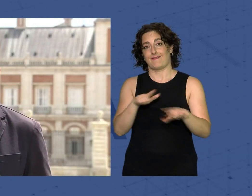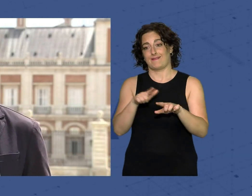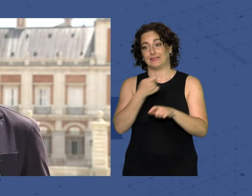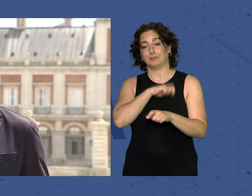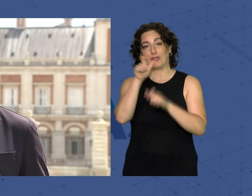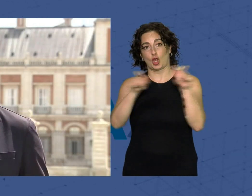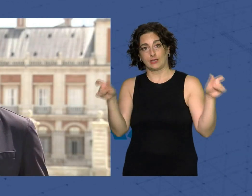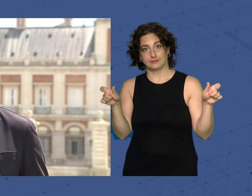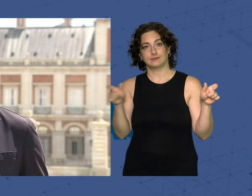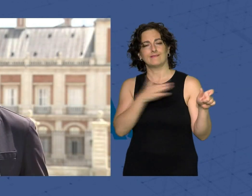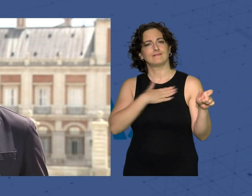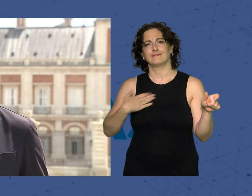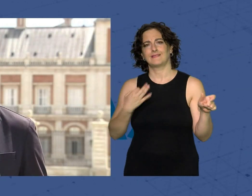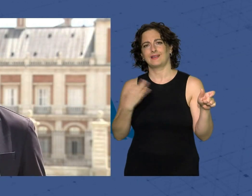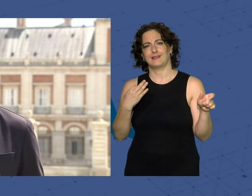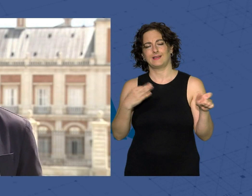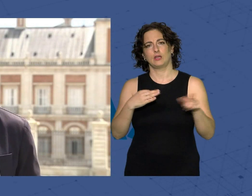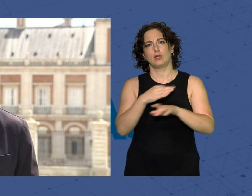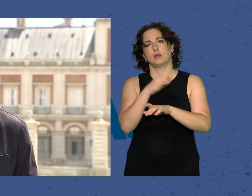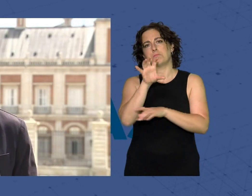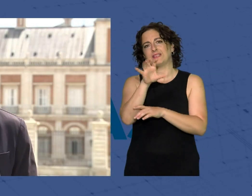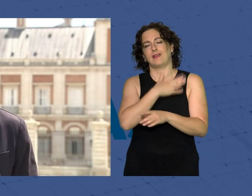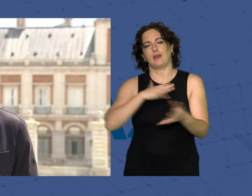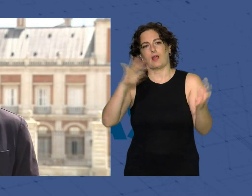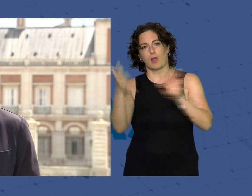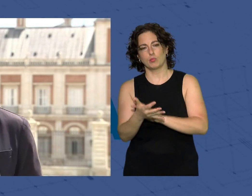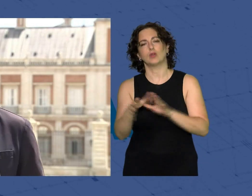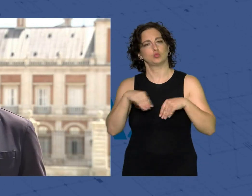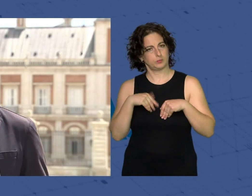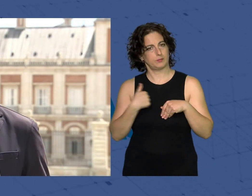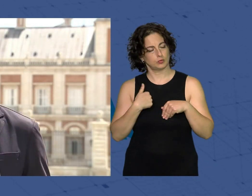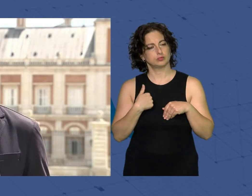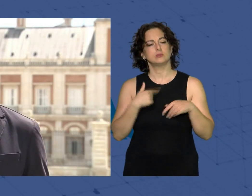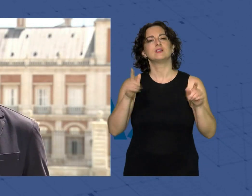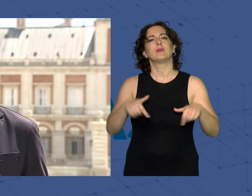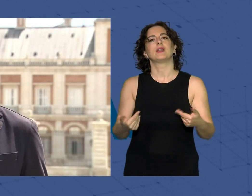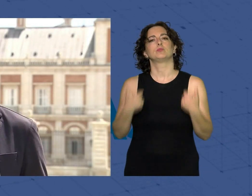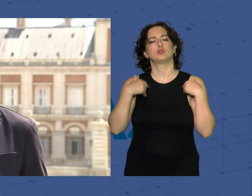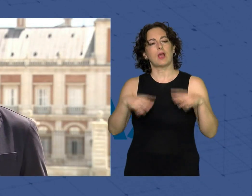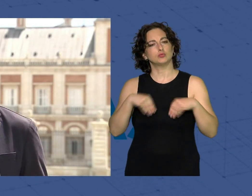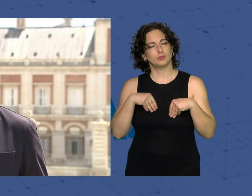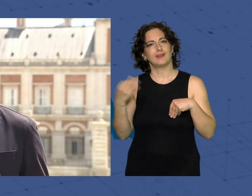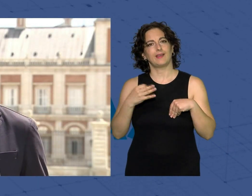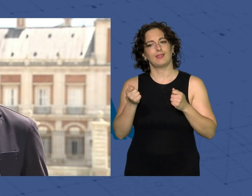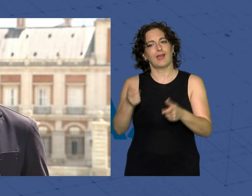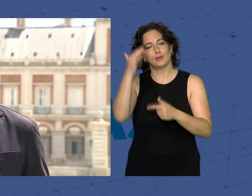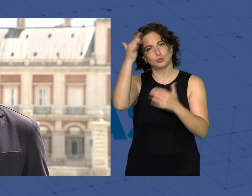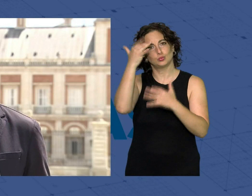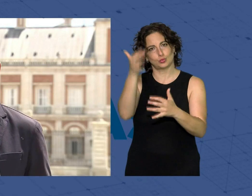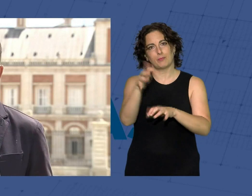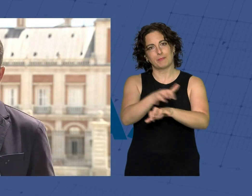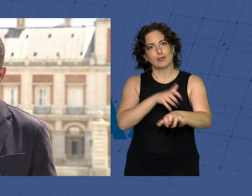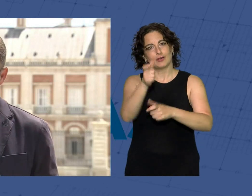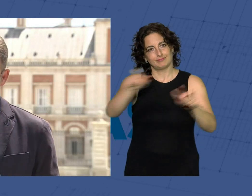españoles que quiere un cambio en este país. Y asumimos la responsabilidad de ilusionar a una mayoría